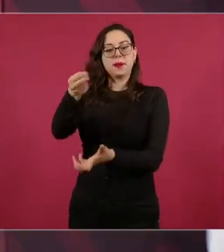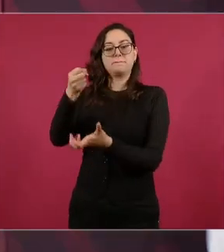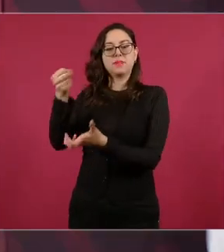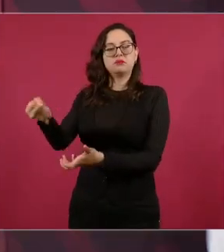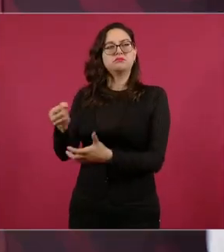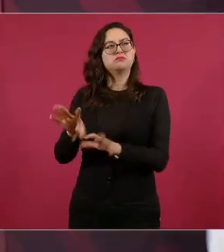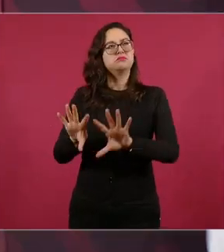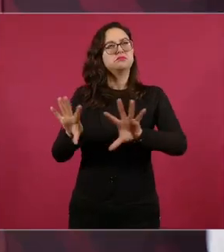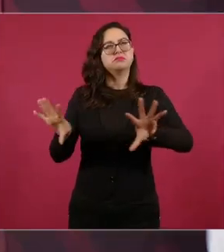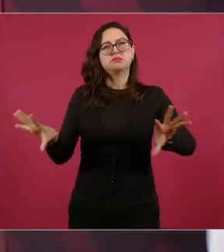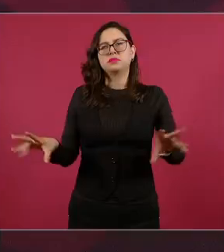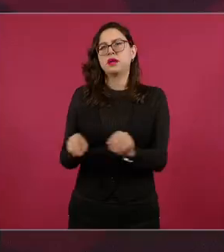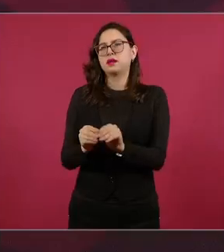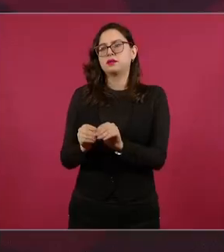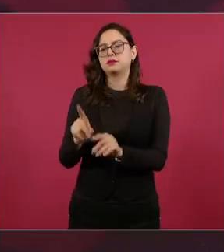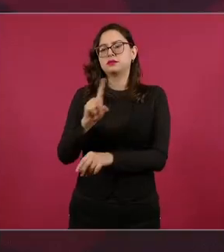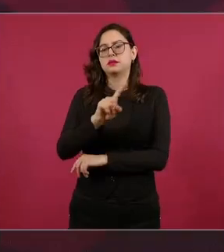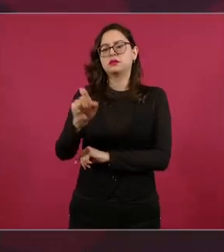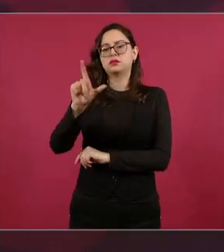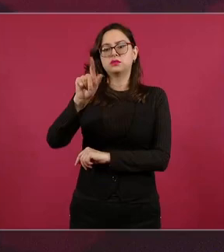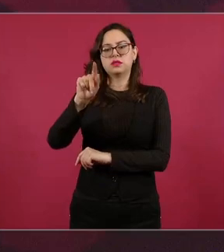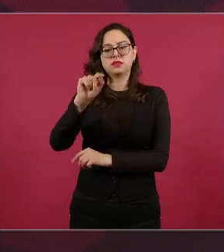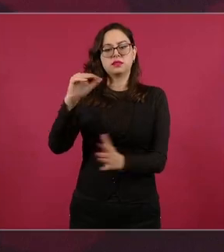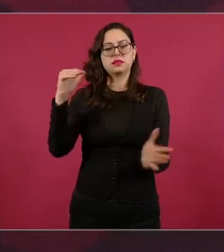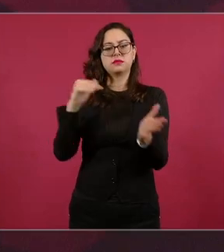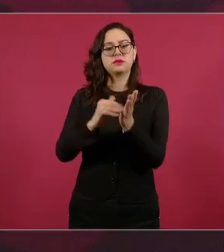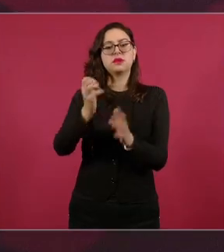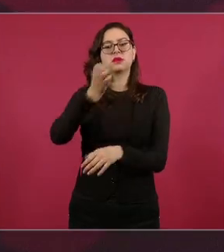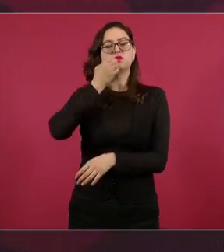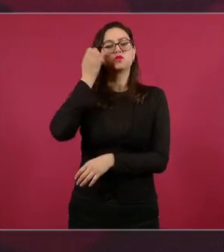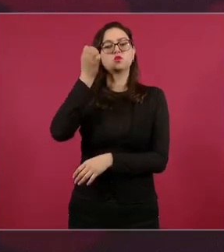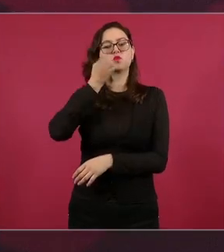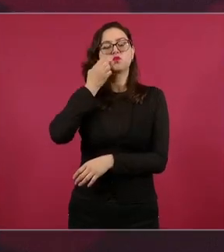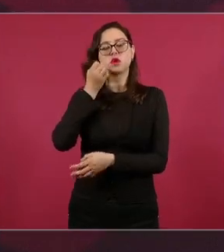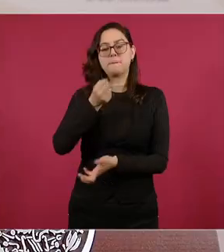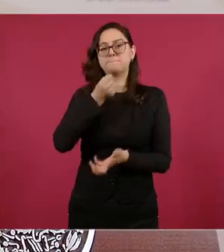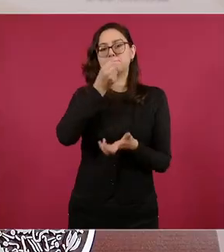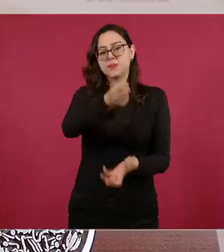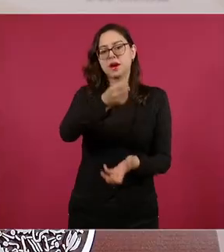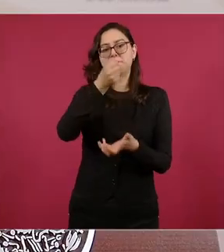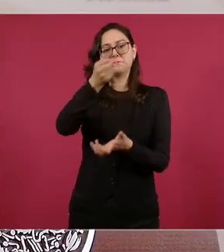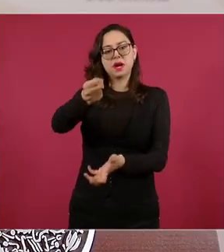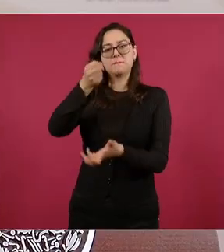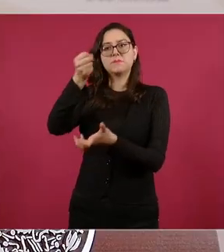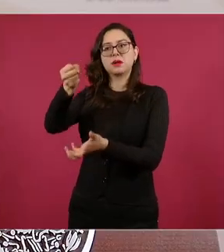170 mil escuelas en el país, con presupuesto directo.